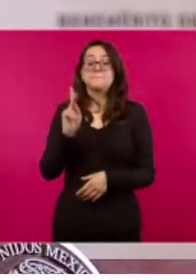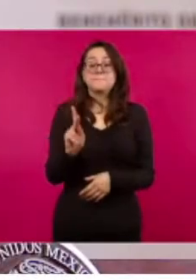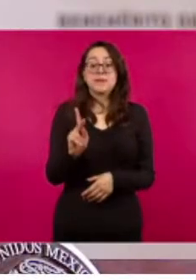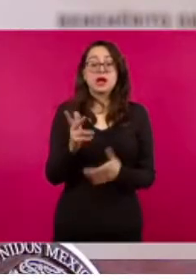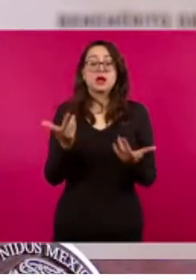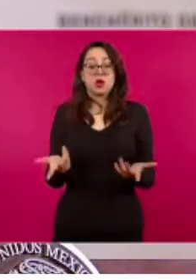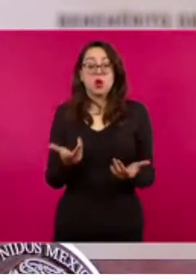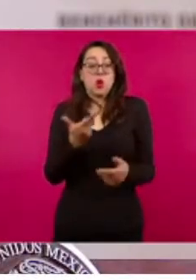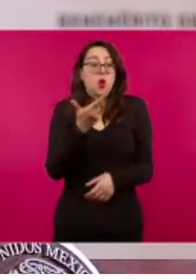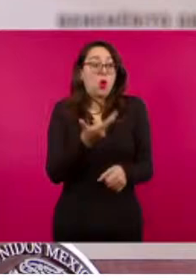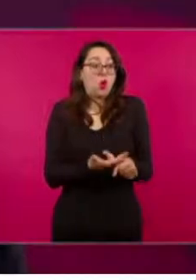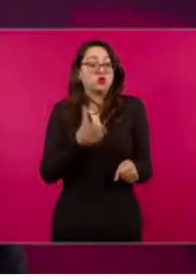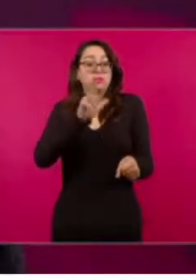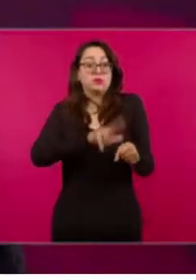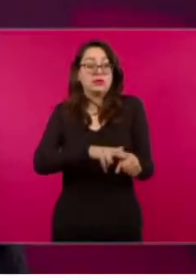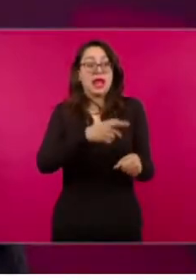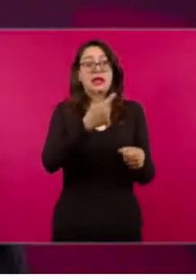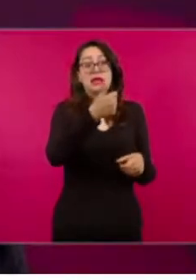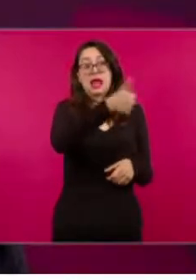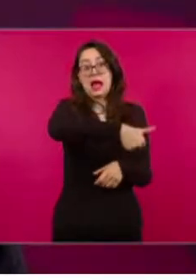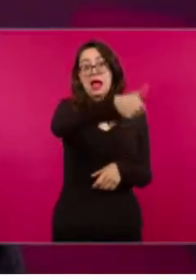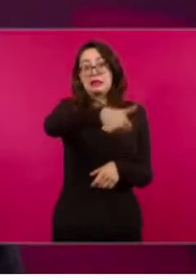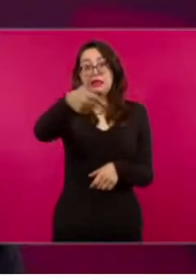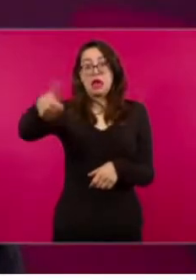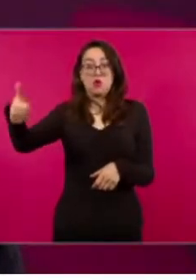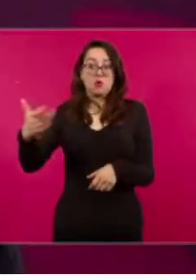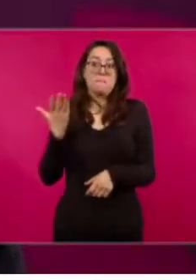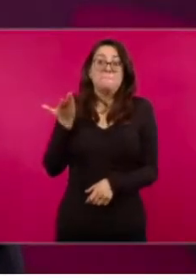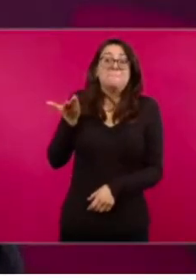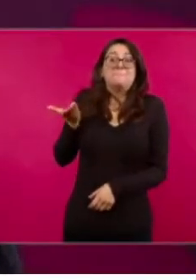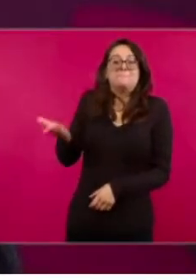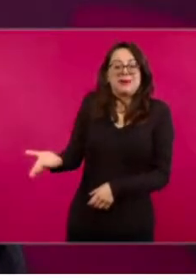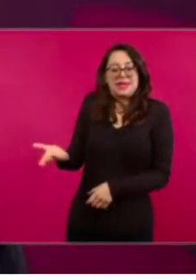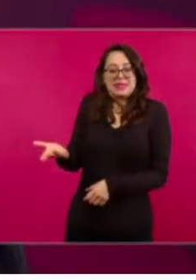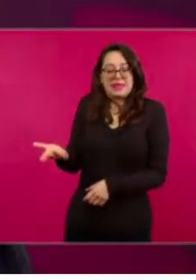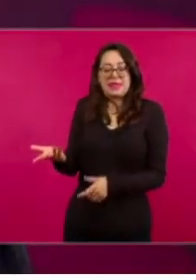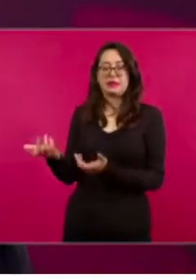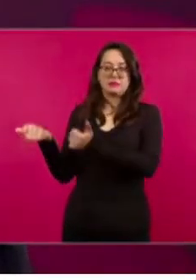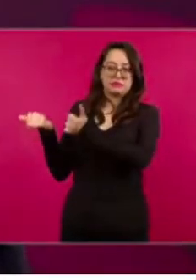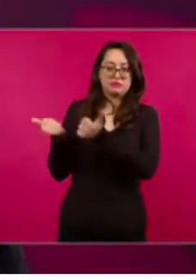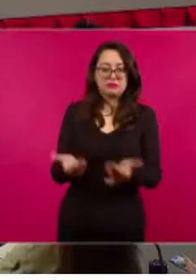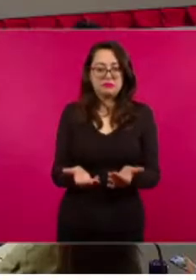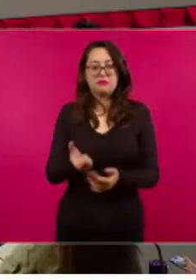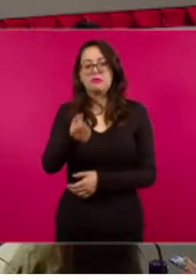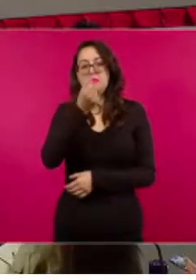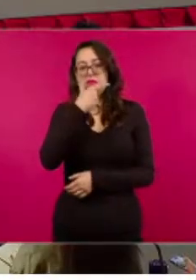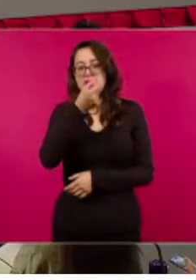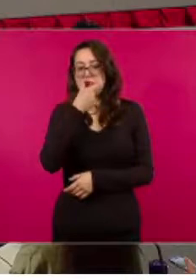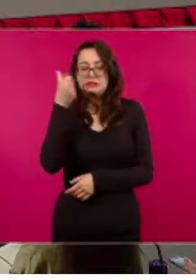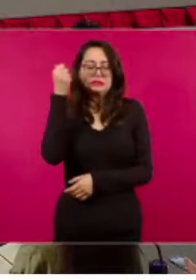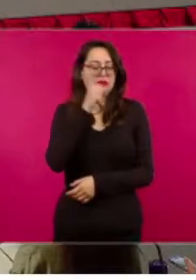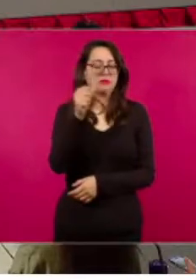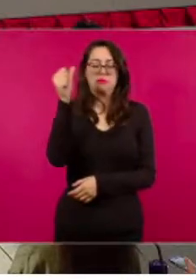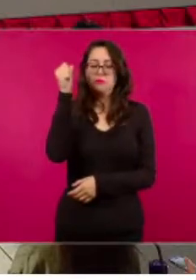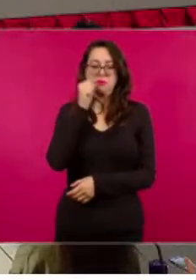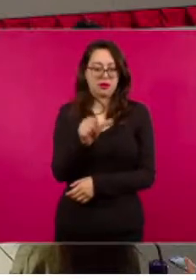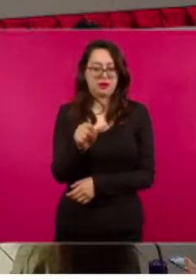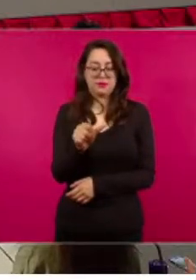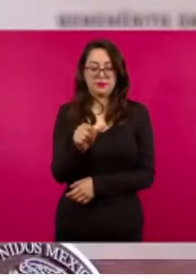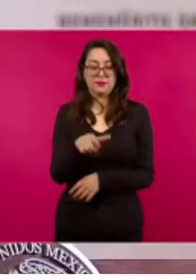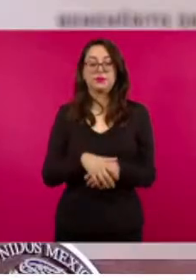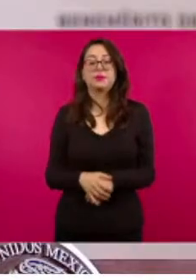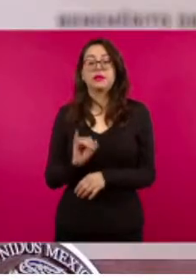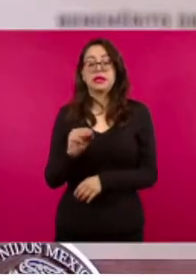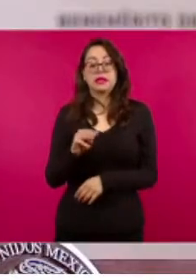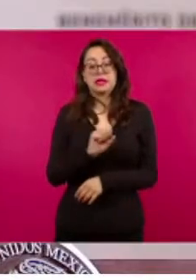representación, o sea, cada hospital, Secretaría de Salud de los Estados, etcétera, las que marcan la pauta del proceso de abasto permanente. En el Instituto